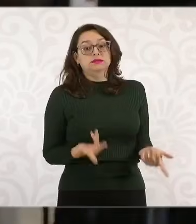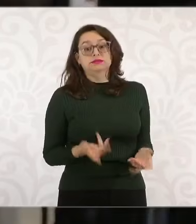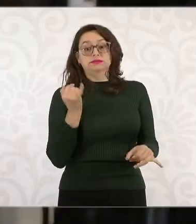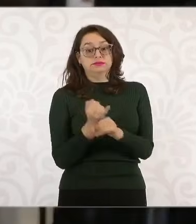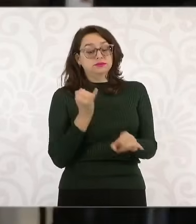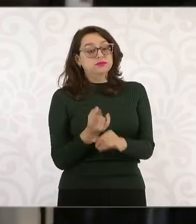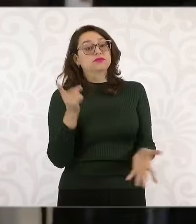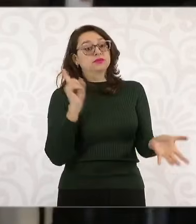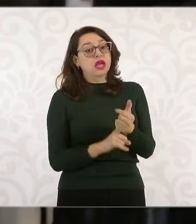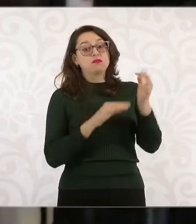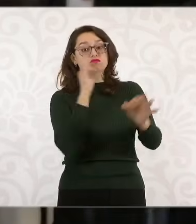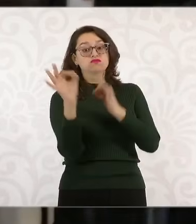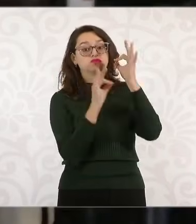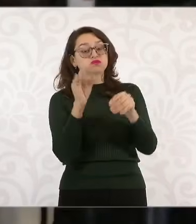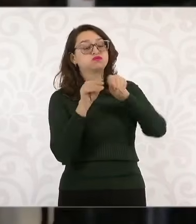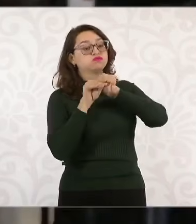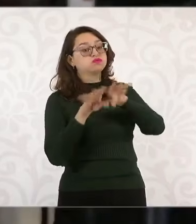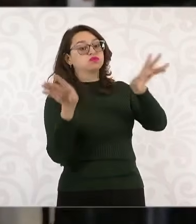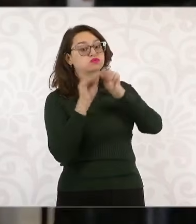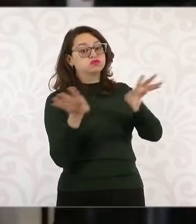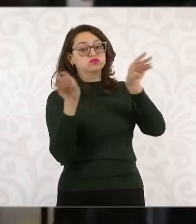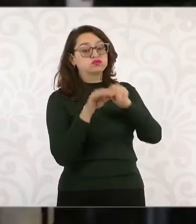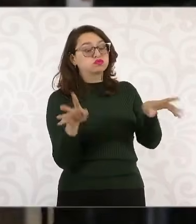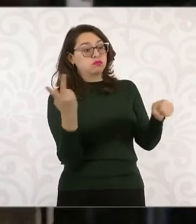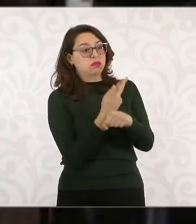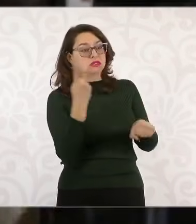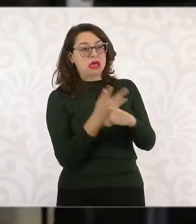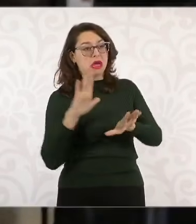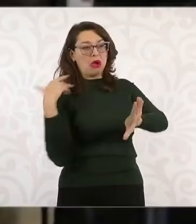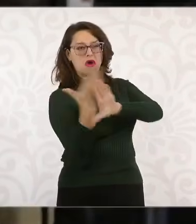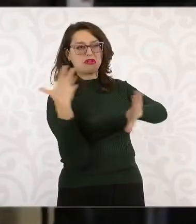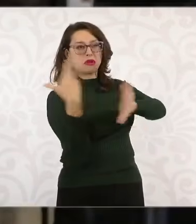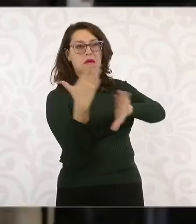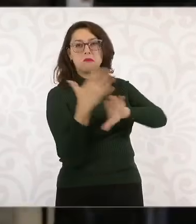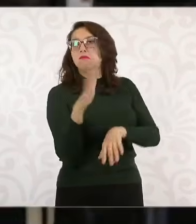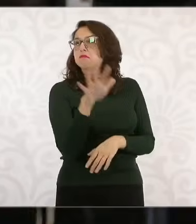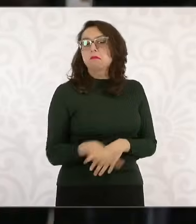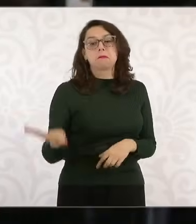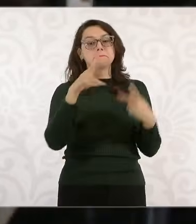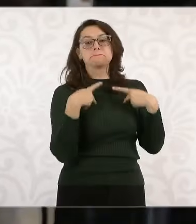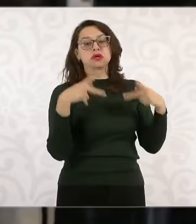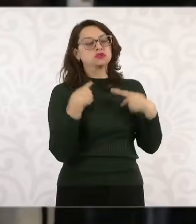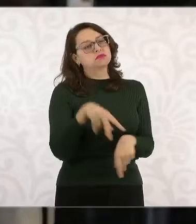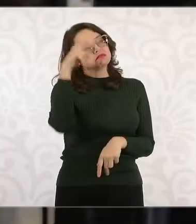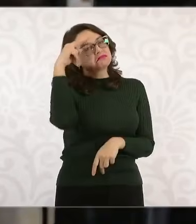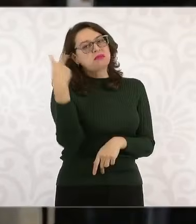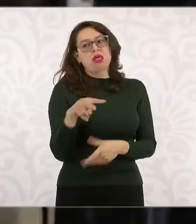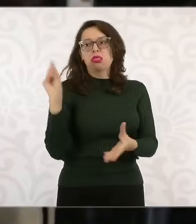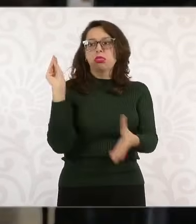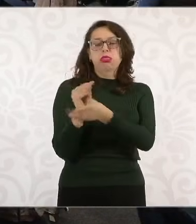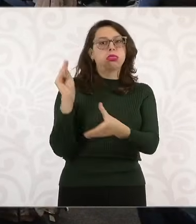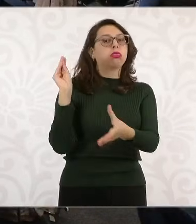redes sociales, Presidenta, ¿considera que no ha pesado, no ha impactado ante el pueblo mexicano estas mediciones que de